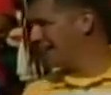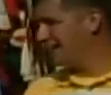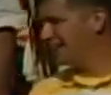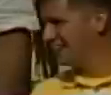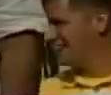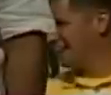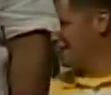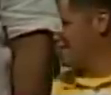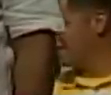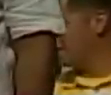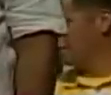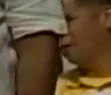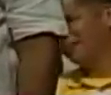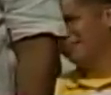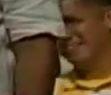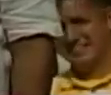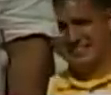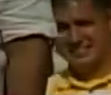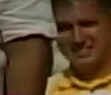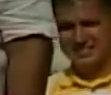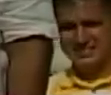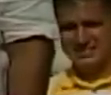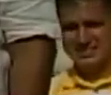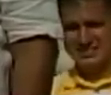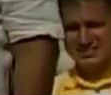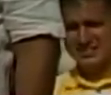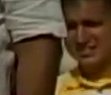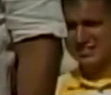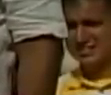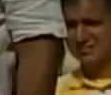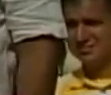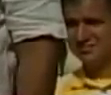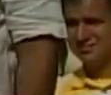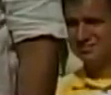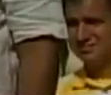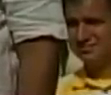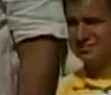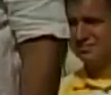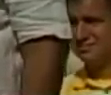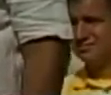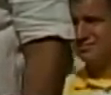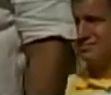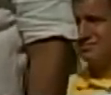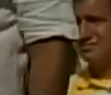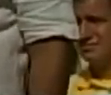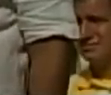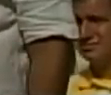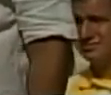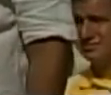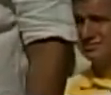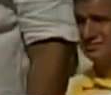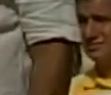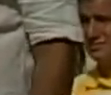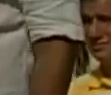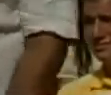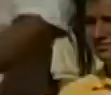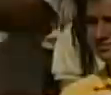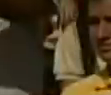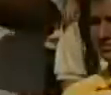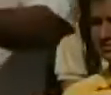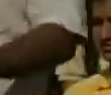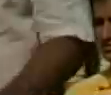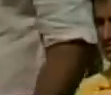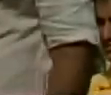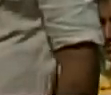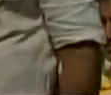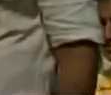su independencia. Estamos haciendo lo que hizo Wally España, o lo que hicieron Wally España, en la defensa de la patria y en la